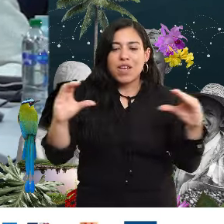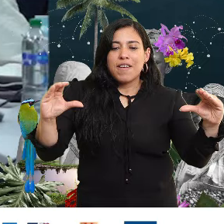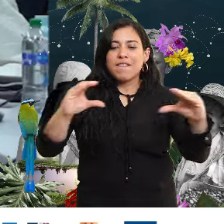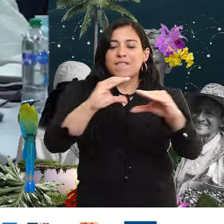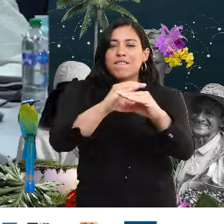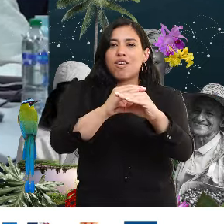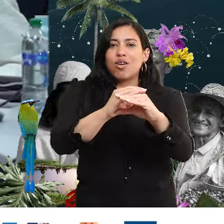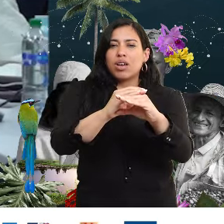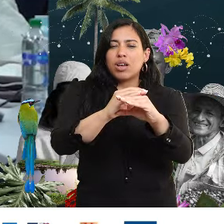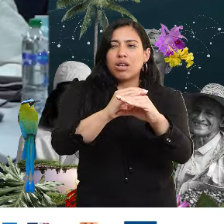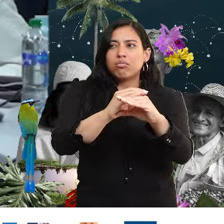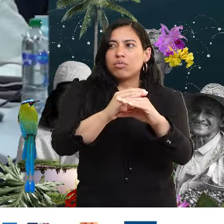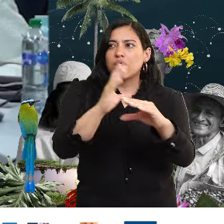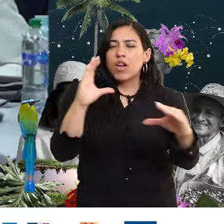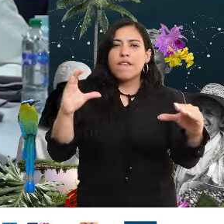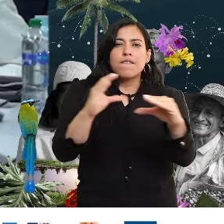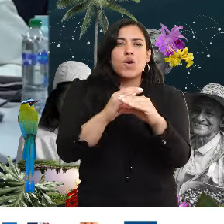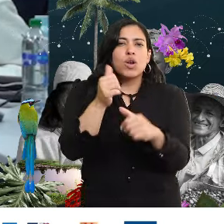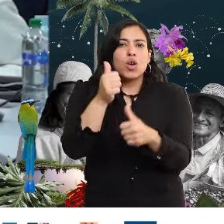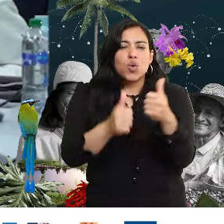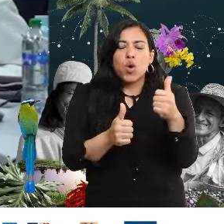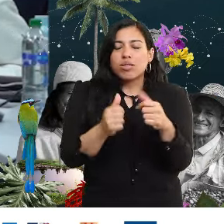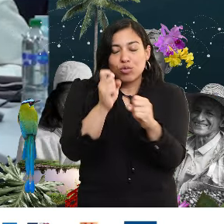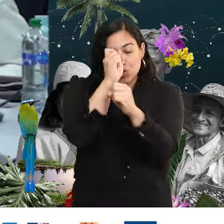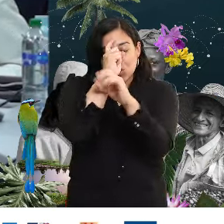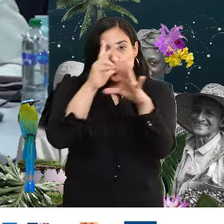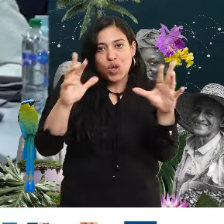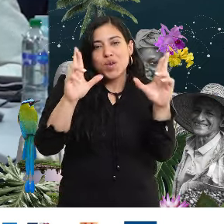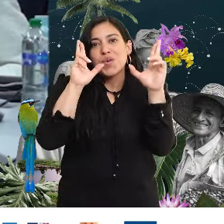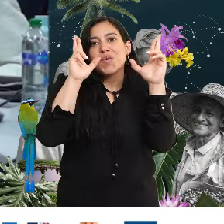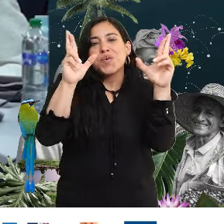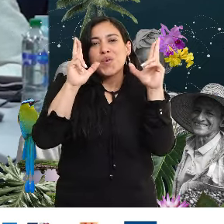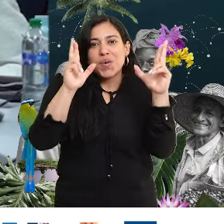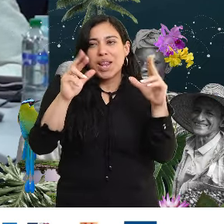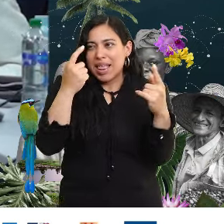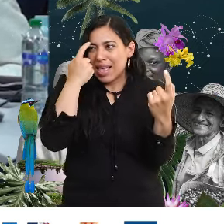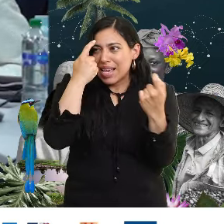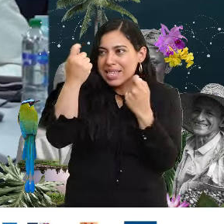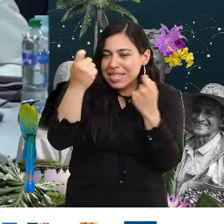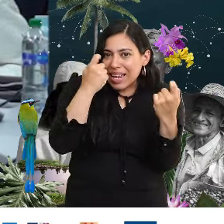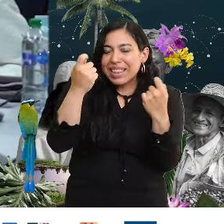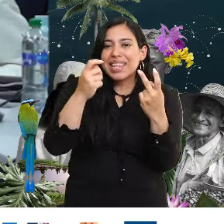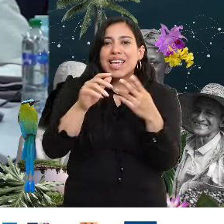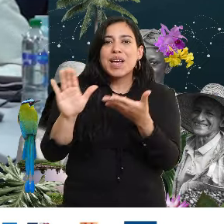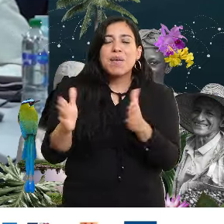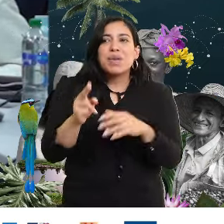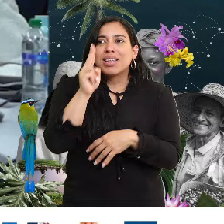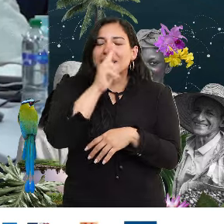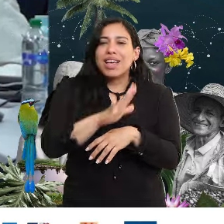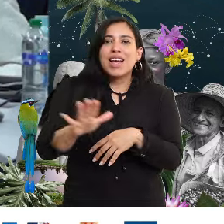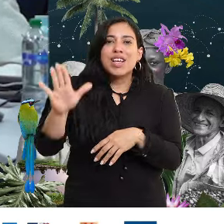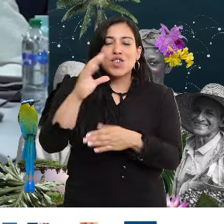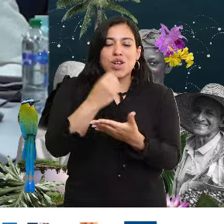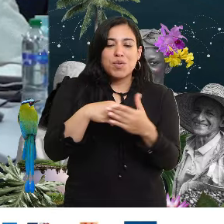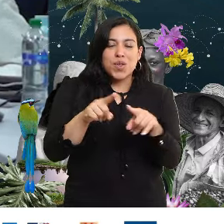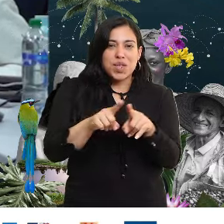deberían en algún momento, sería un sueño verlos reflejados en las estrategias y planes nacionales de biodiversidad